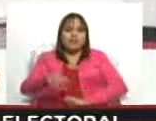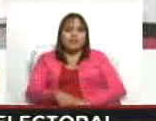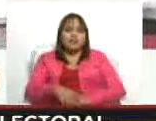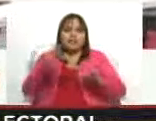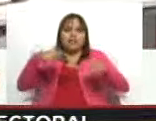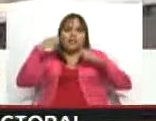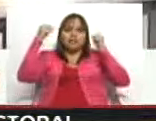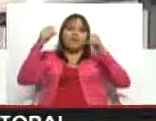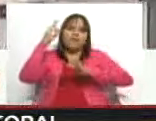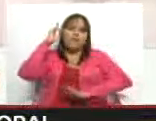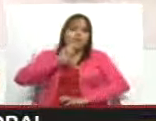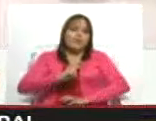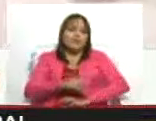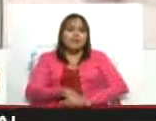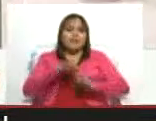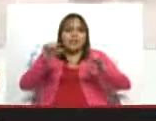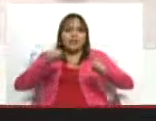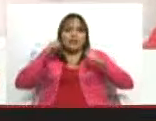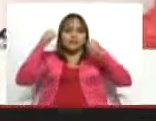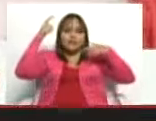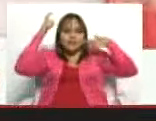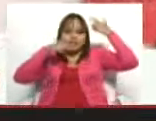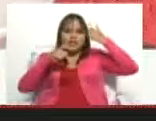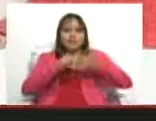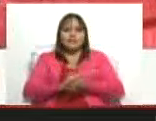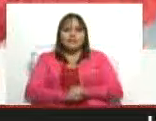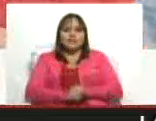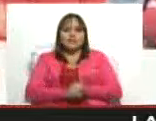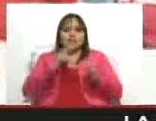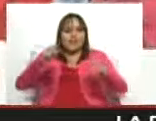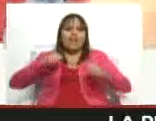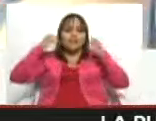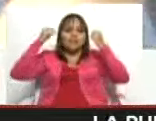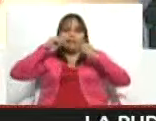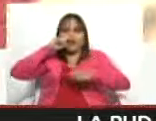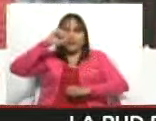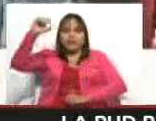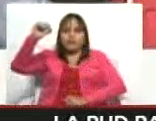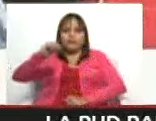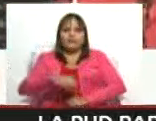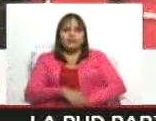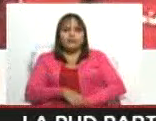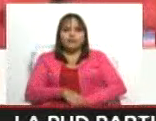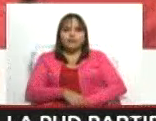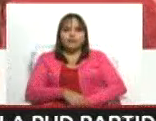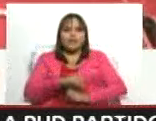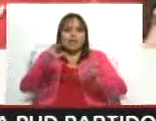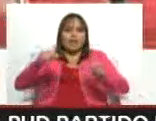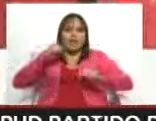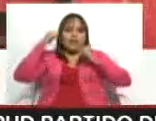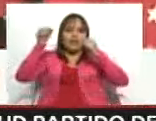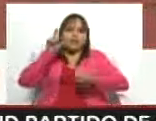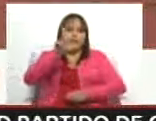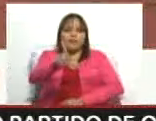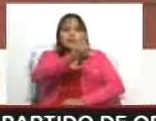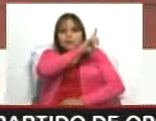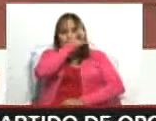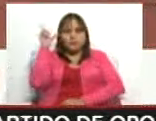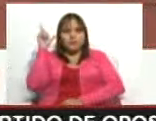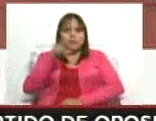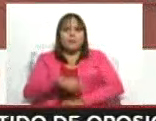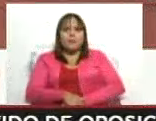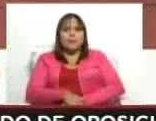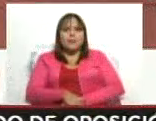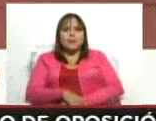Bolívar! ¡Que viva! ¡Que viva Chávez! ¡Que viva! ¡Que viva Maduro! ¡Que viva! ¡Que viva el PSUV! ¡Que viva!